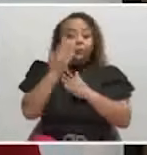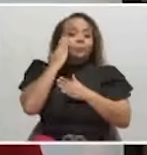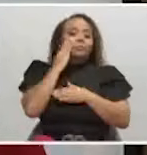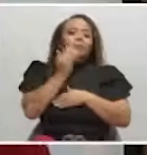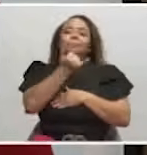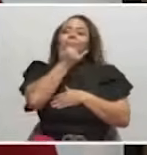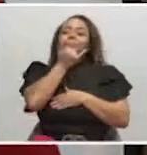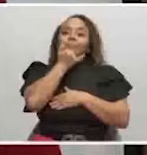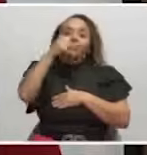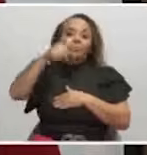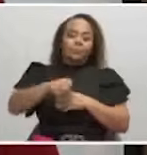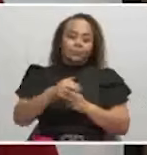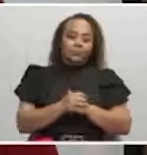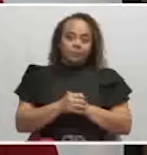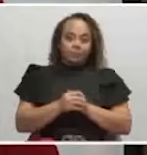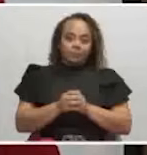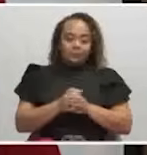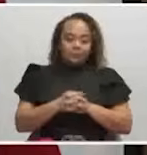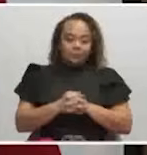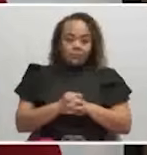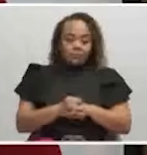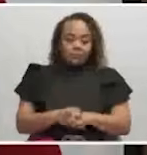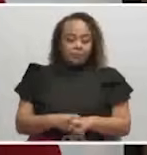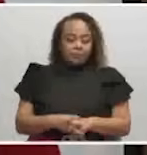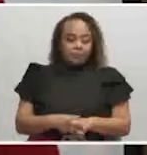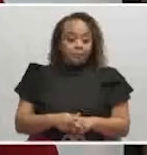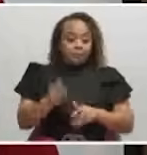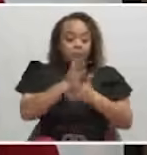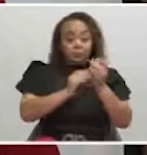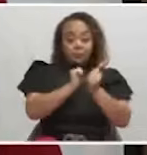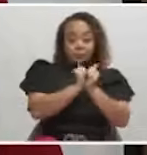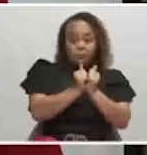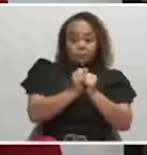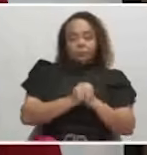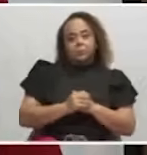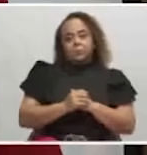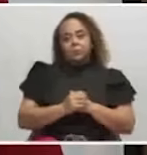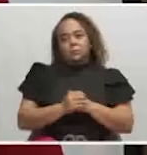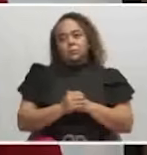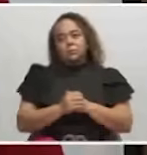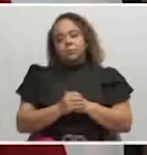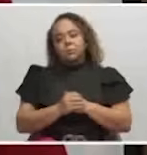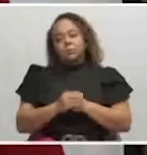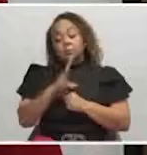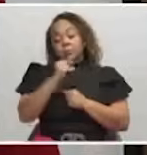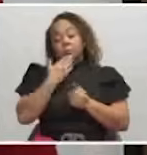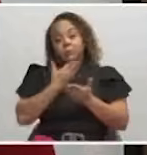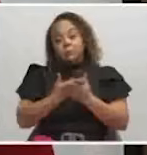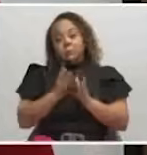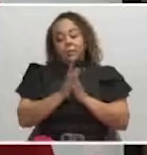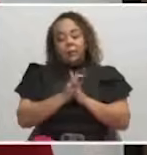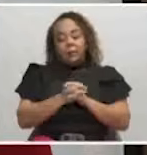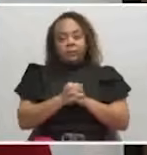pasando hoy la liga en lo deportivo y bueno,